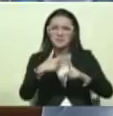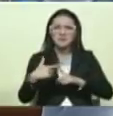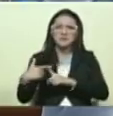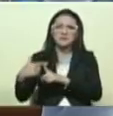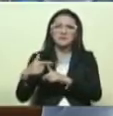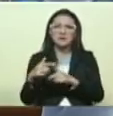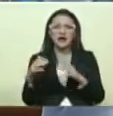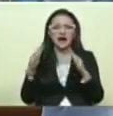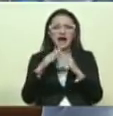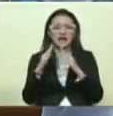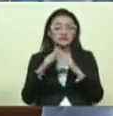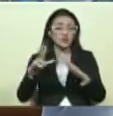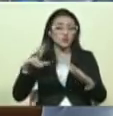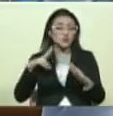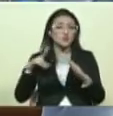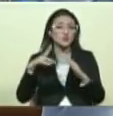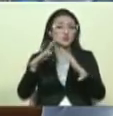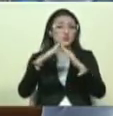y mansiones.